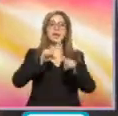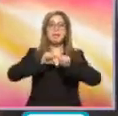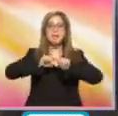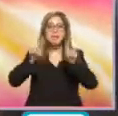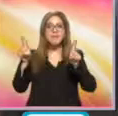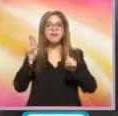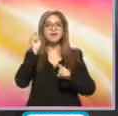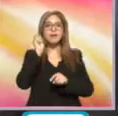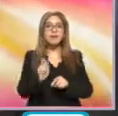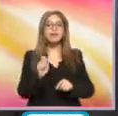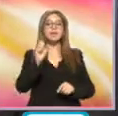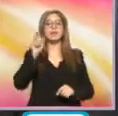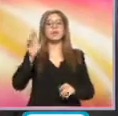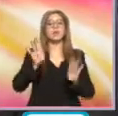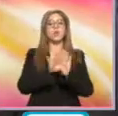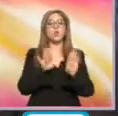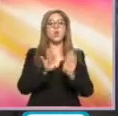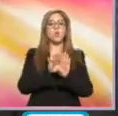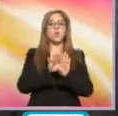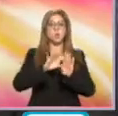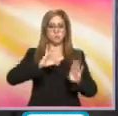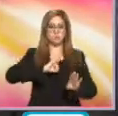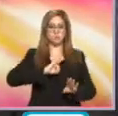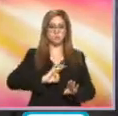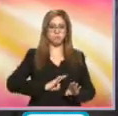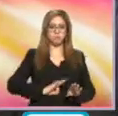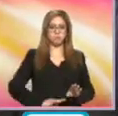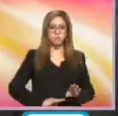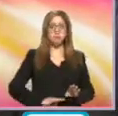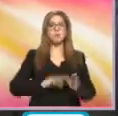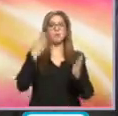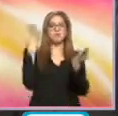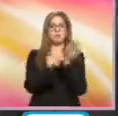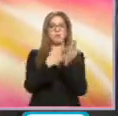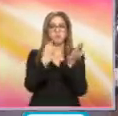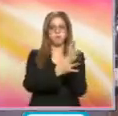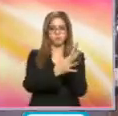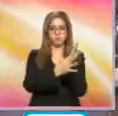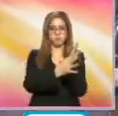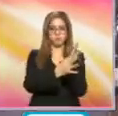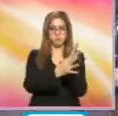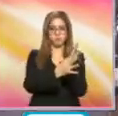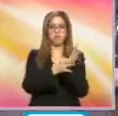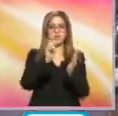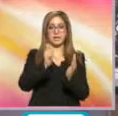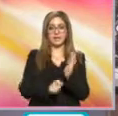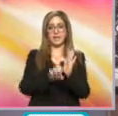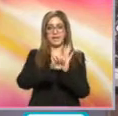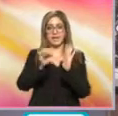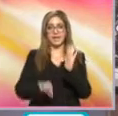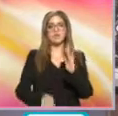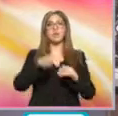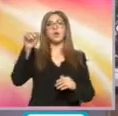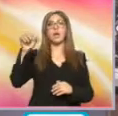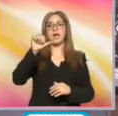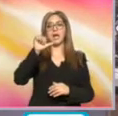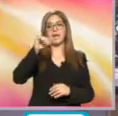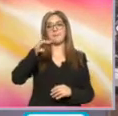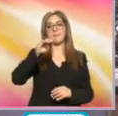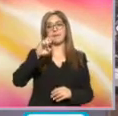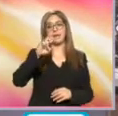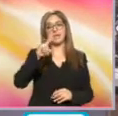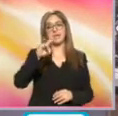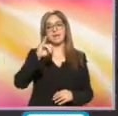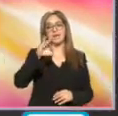tiene es que tiene los botones en metal. Entonces, si es americana, ninguno tiene juego con pantalón. Si es